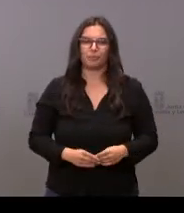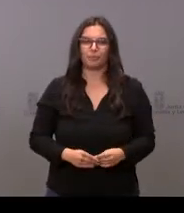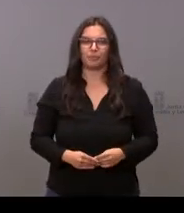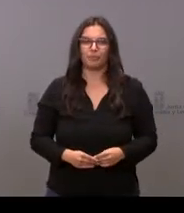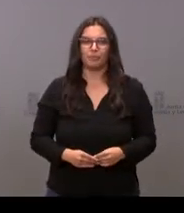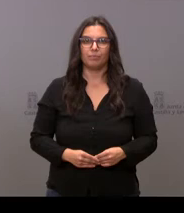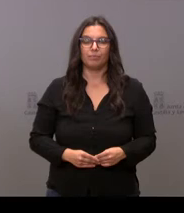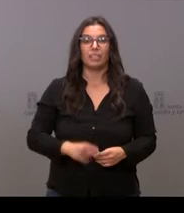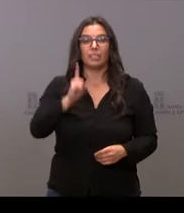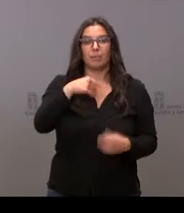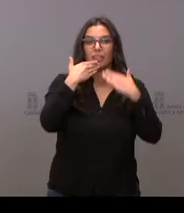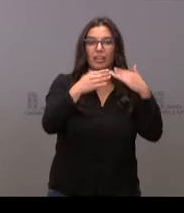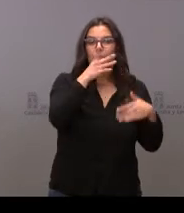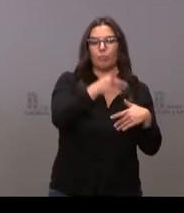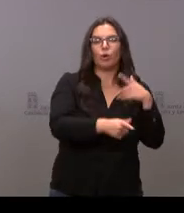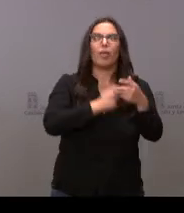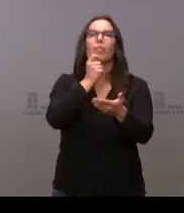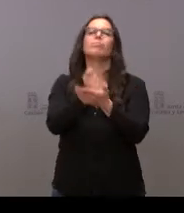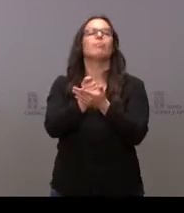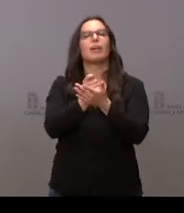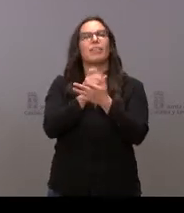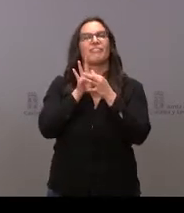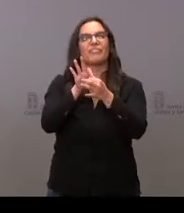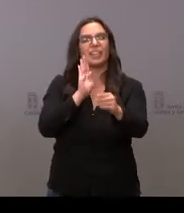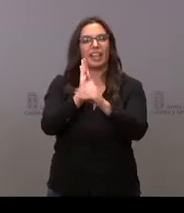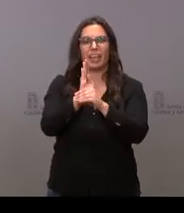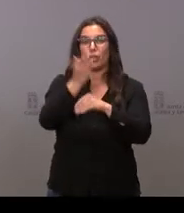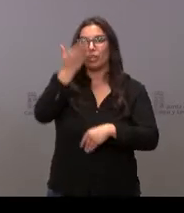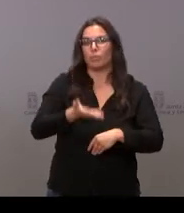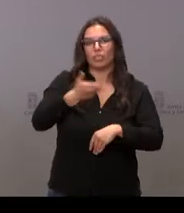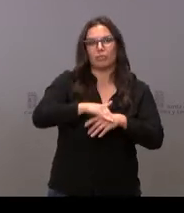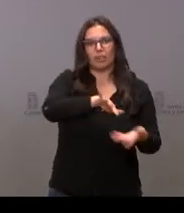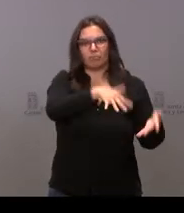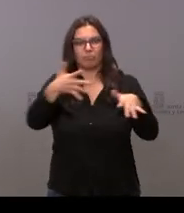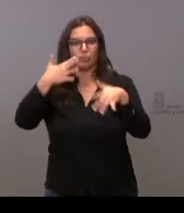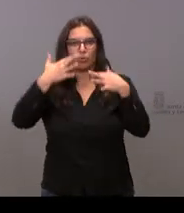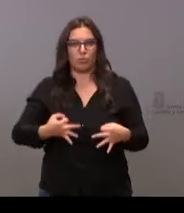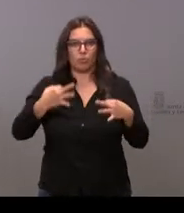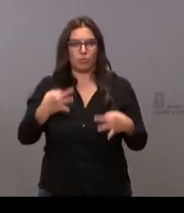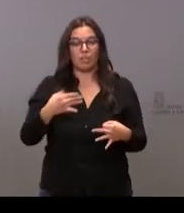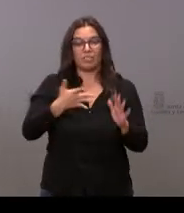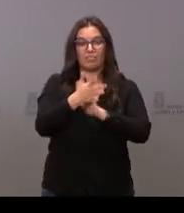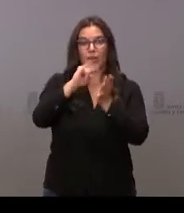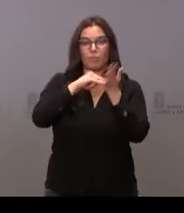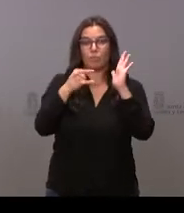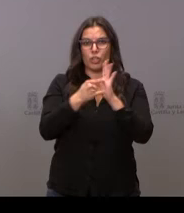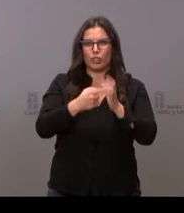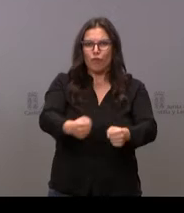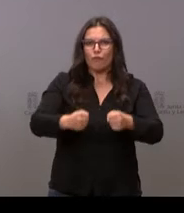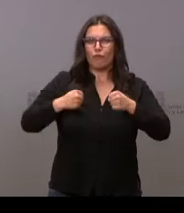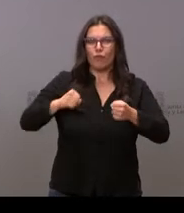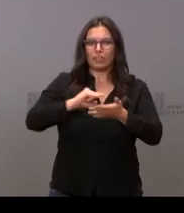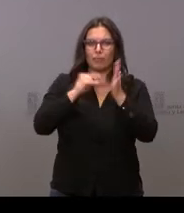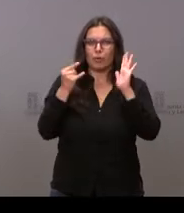aportar una financiación que es vital para su ejecución que lo convierte en un proyecto más potente